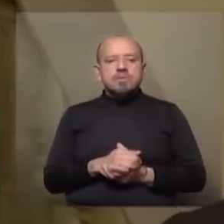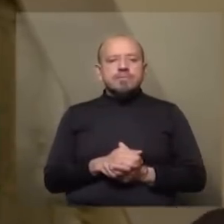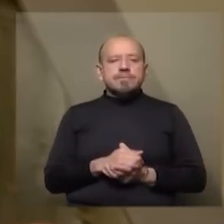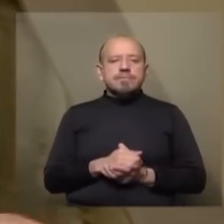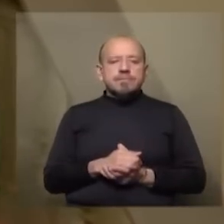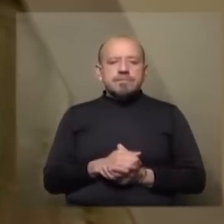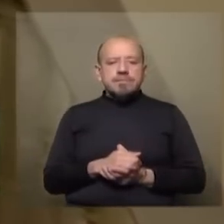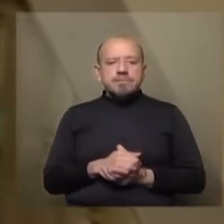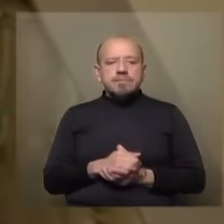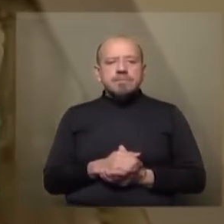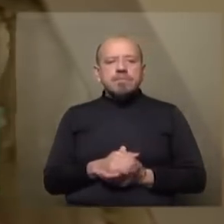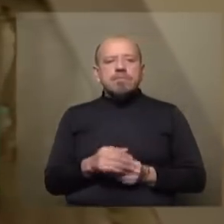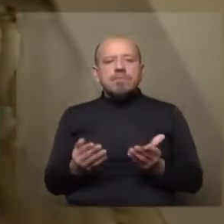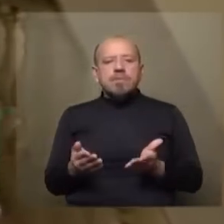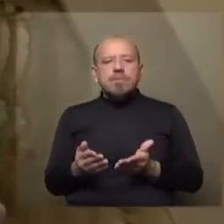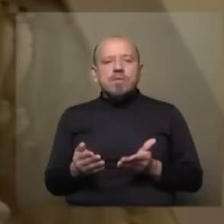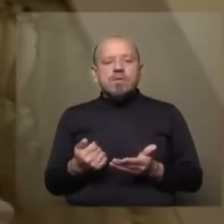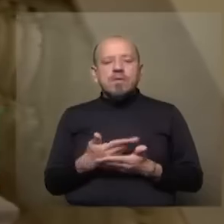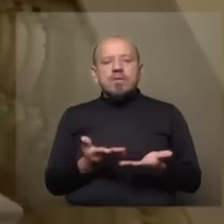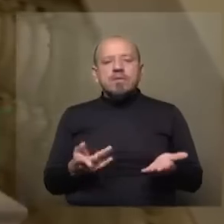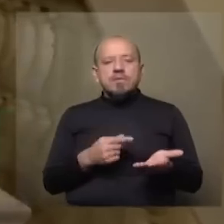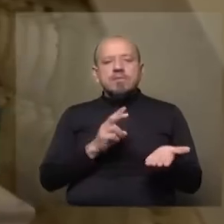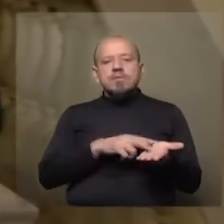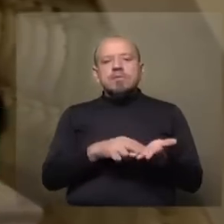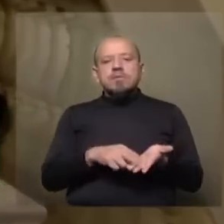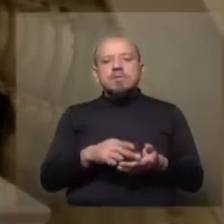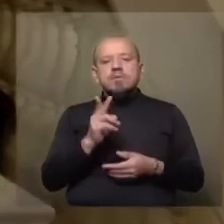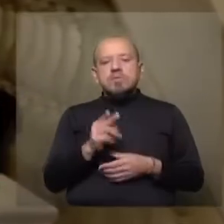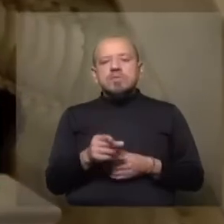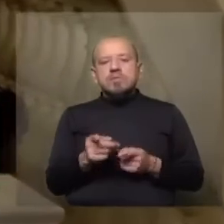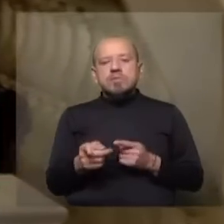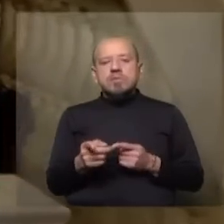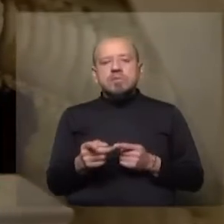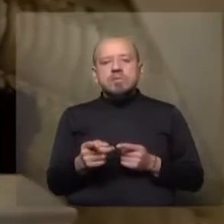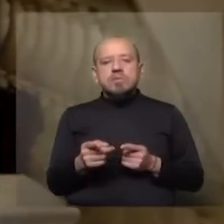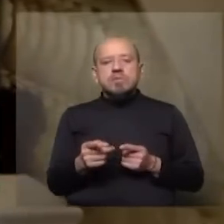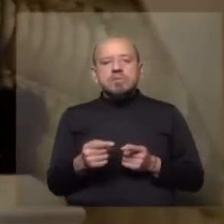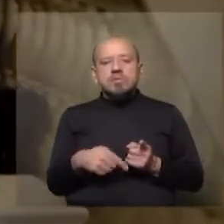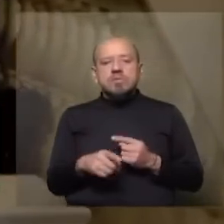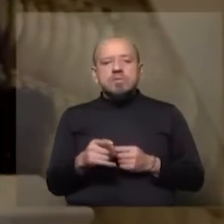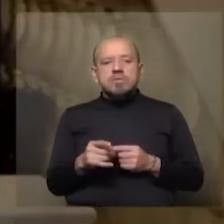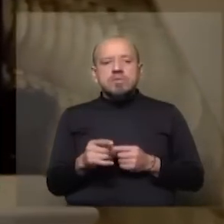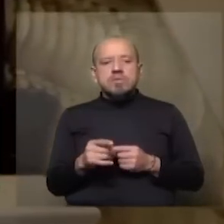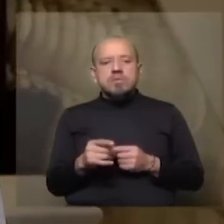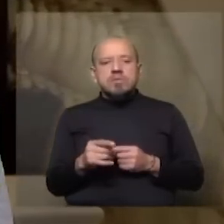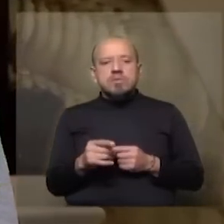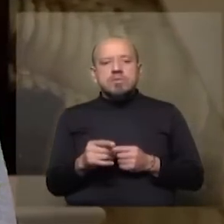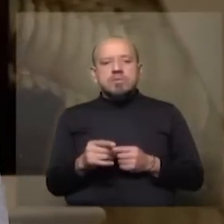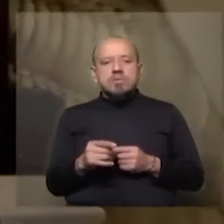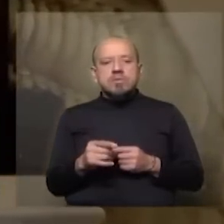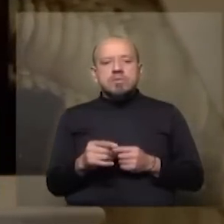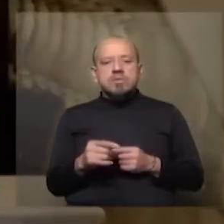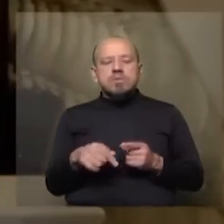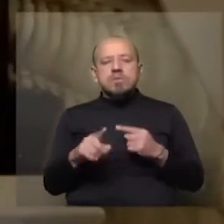hacer una consulta a propósito de lo ocurrido en Salto y esta renuncia la presentación de renuncia de delesa en la junta departamental y no a la